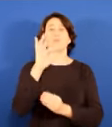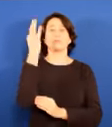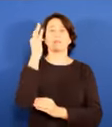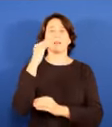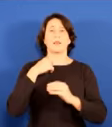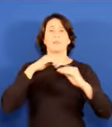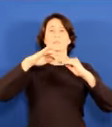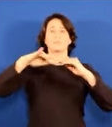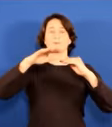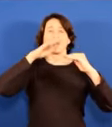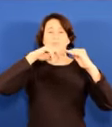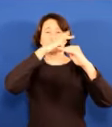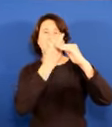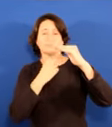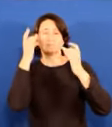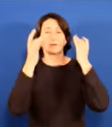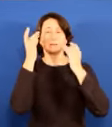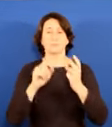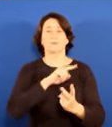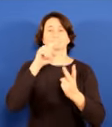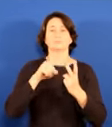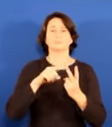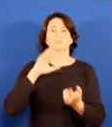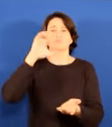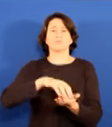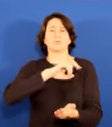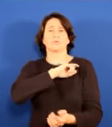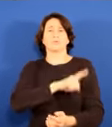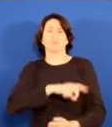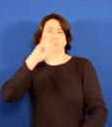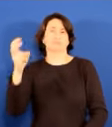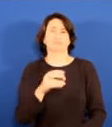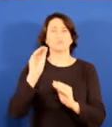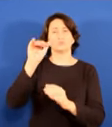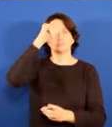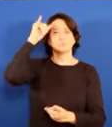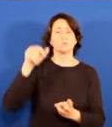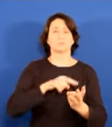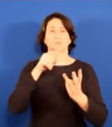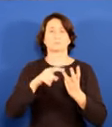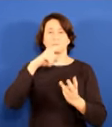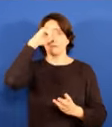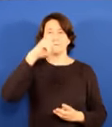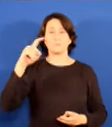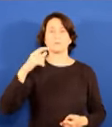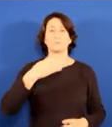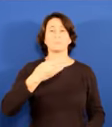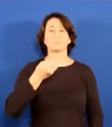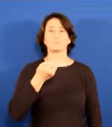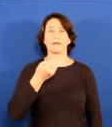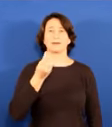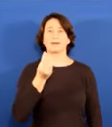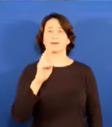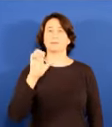subrayado en su intervención la importancia del deporte en la formación de las personas y en la promoción de valores positivos para toda la sociedad.